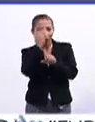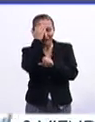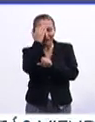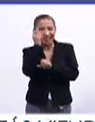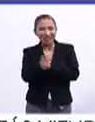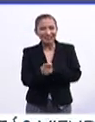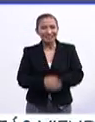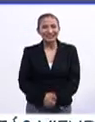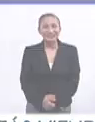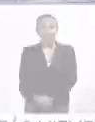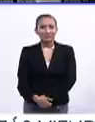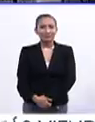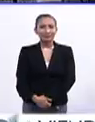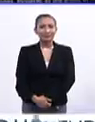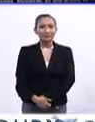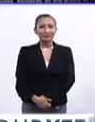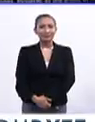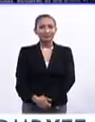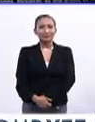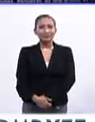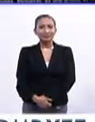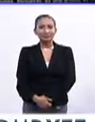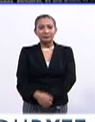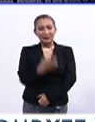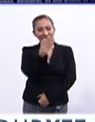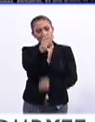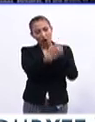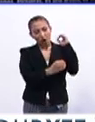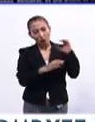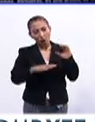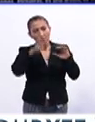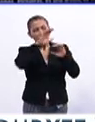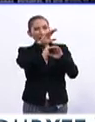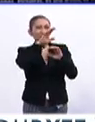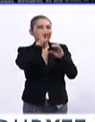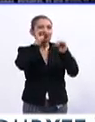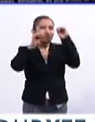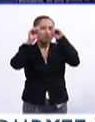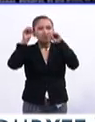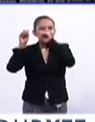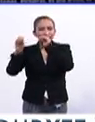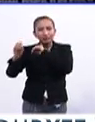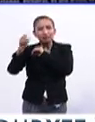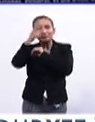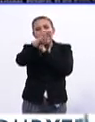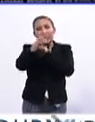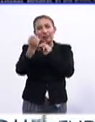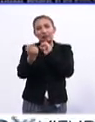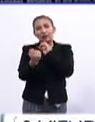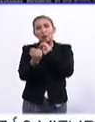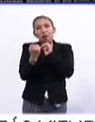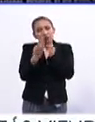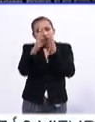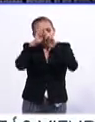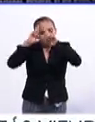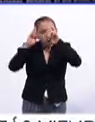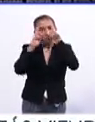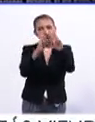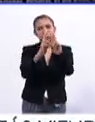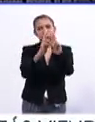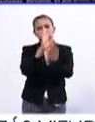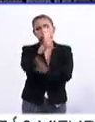conocer de qué va esta hora la obra en sí misma es una suerte de tributo